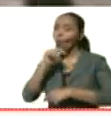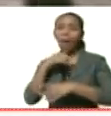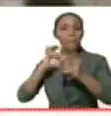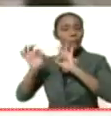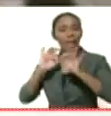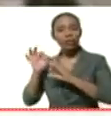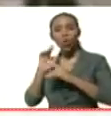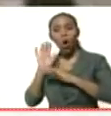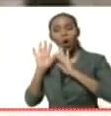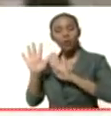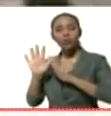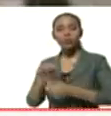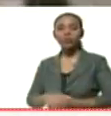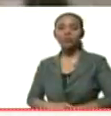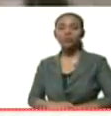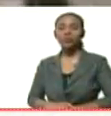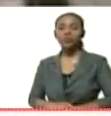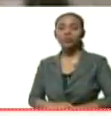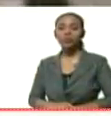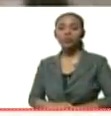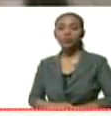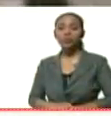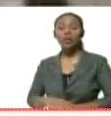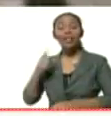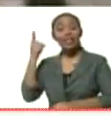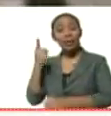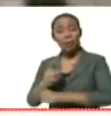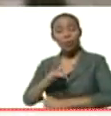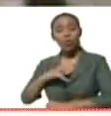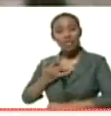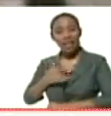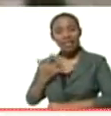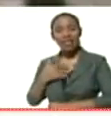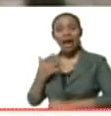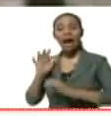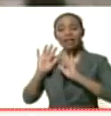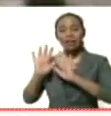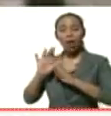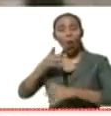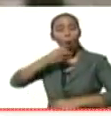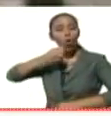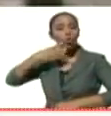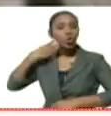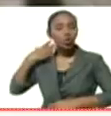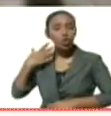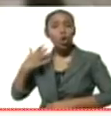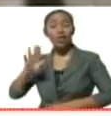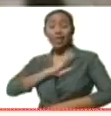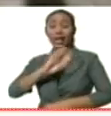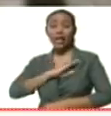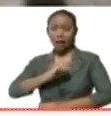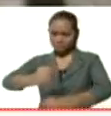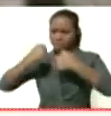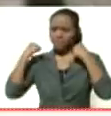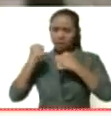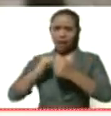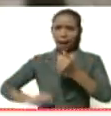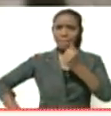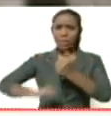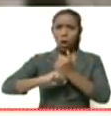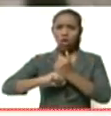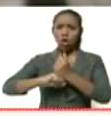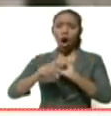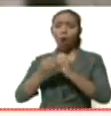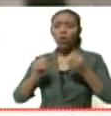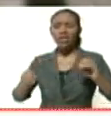esto. Así que debemos sentirnos orgullosos de tener el firme respaldo de la